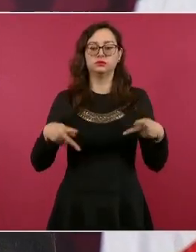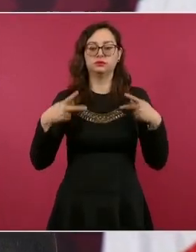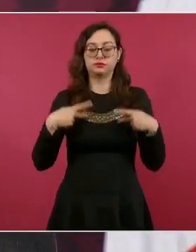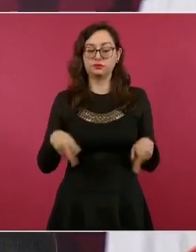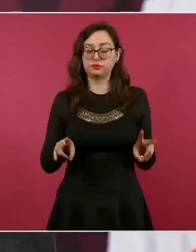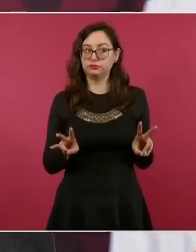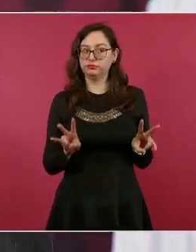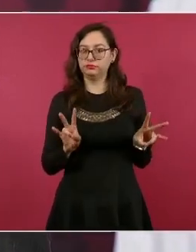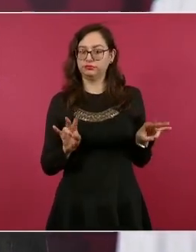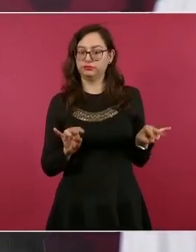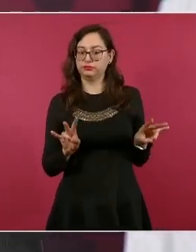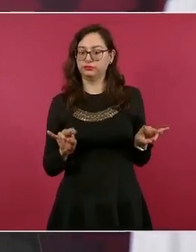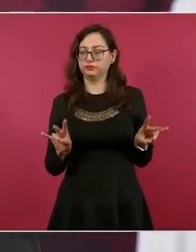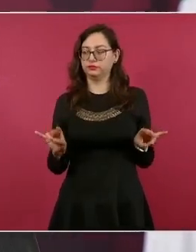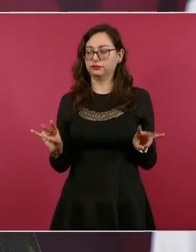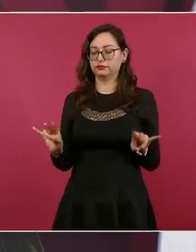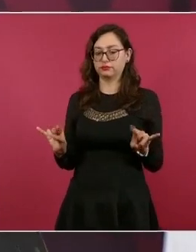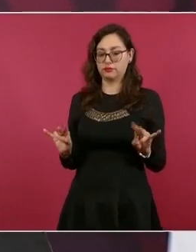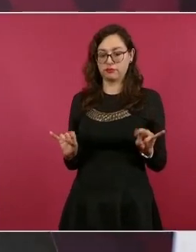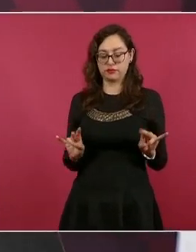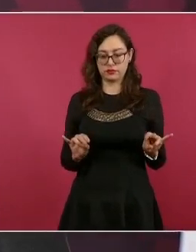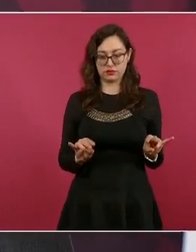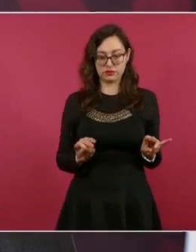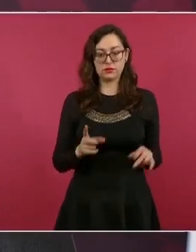atentos y con la seguridad